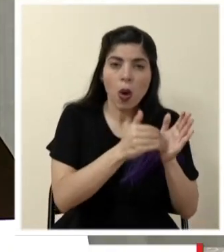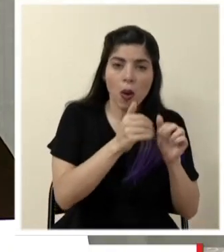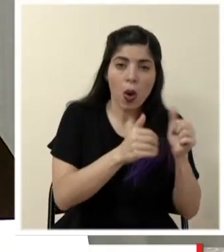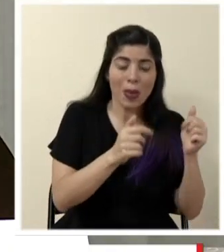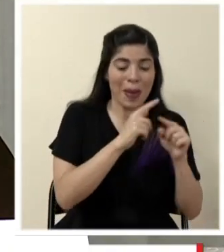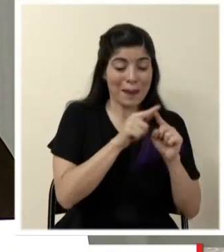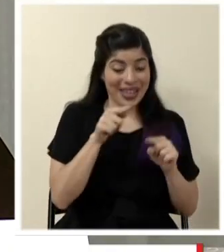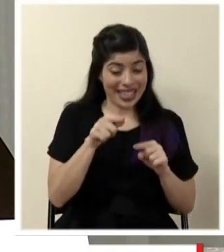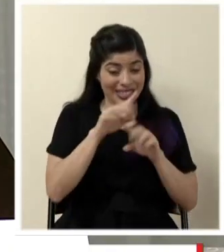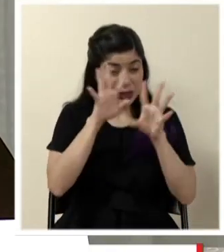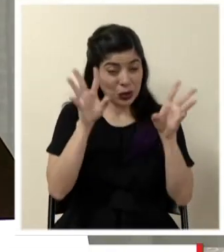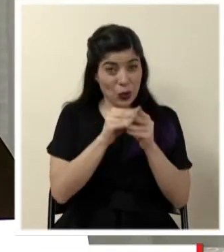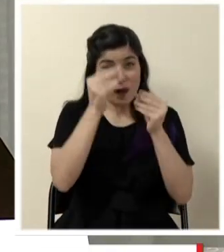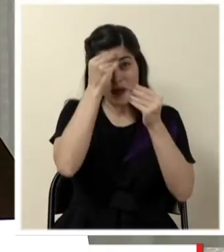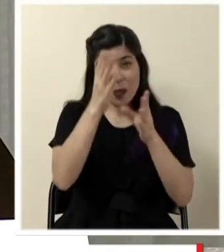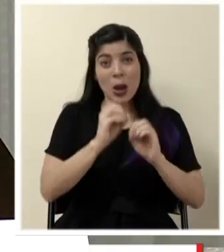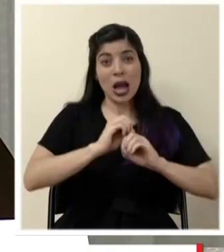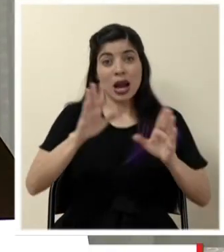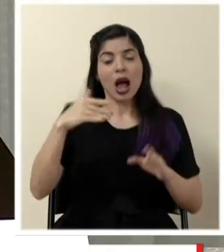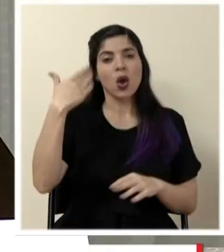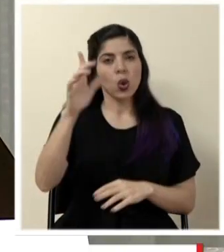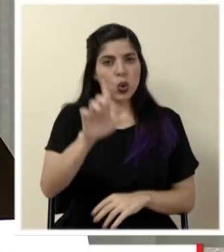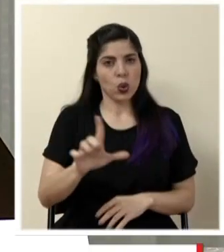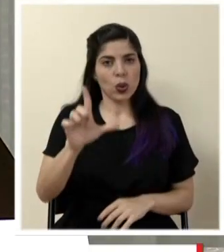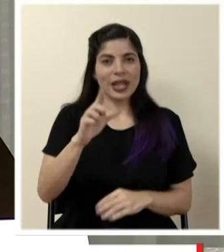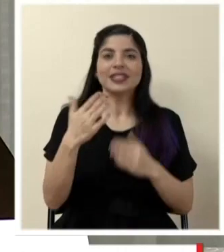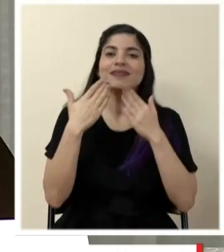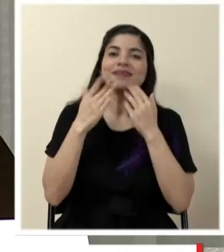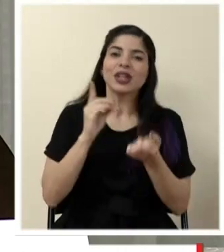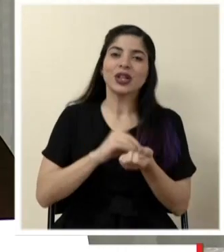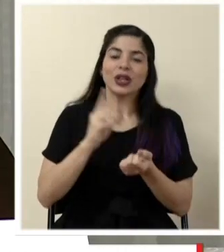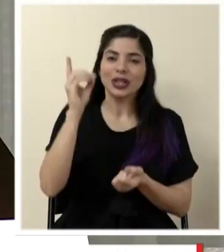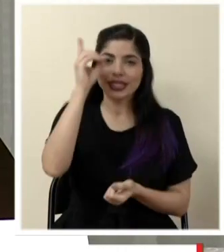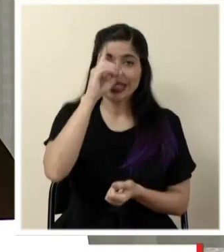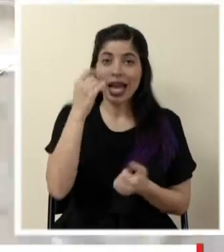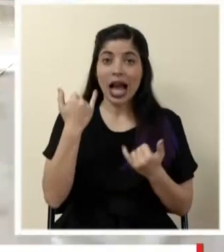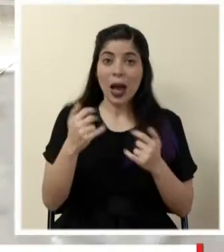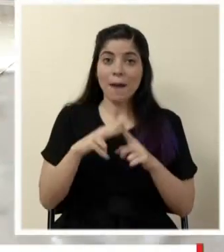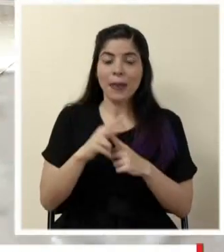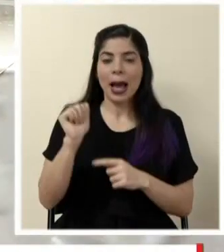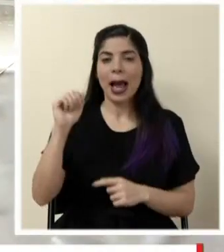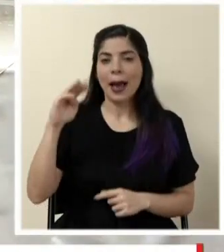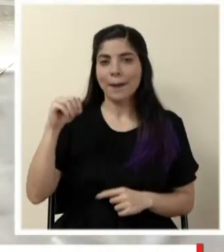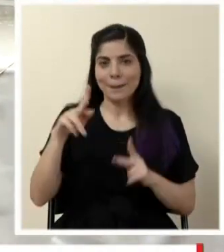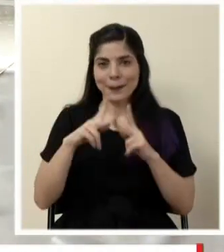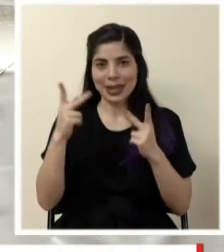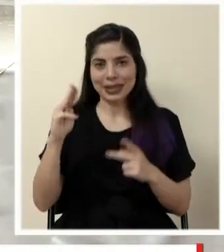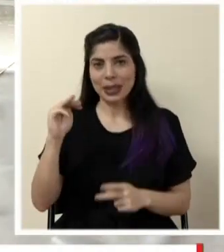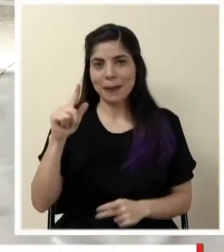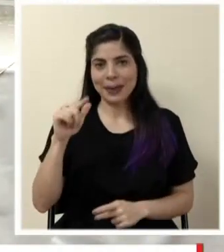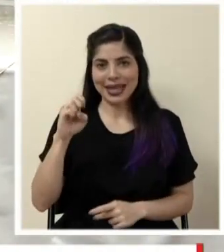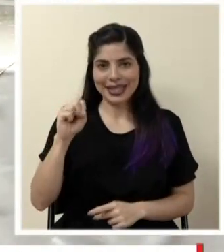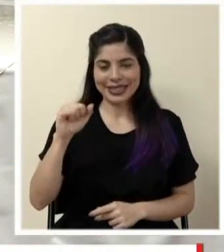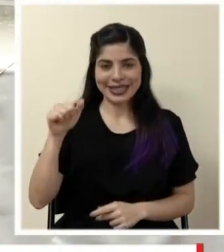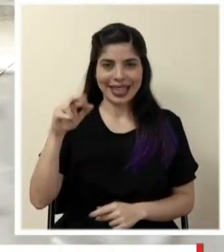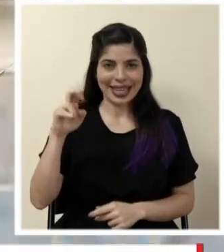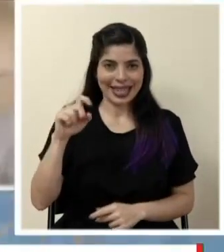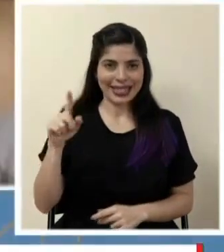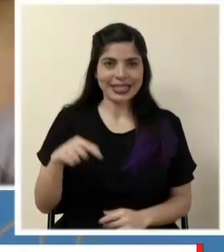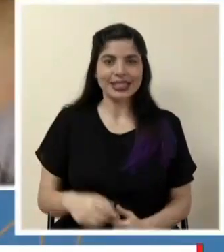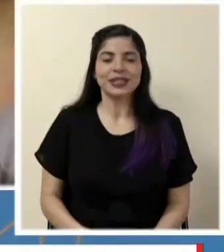a anunciarlo con toda la claridad del lunes. Muchas gracias, doctor Salas. Continuamos con AM Prensa. Melisa Jerez.